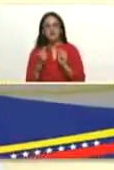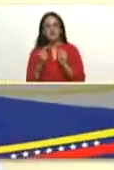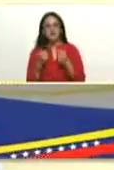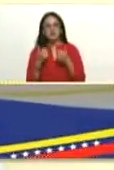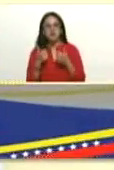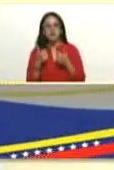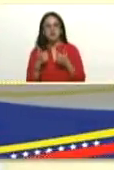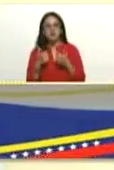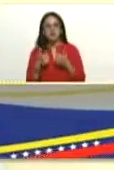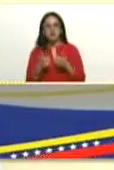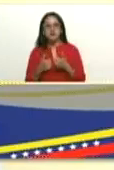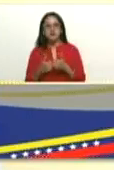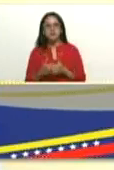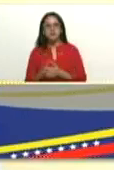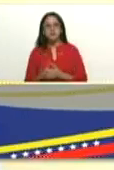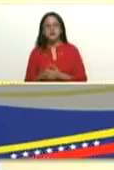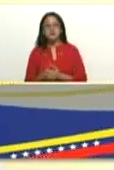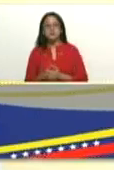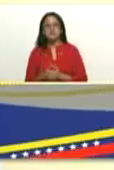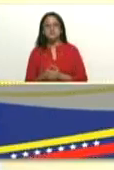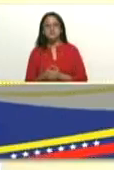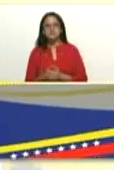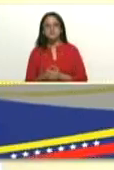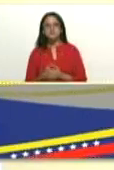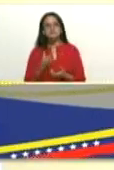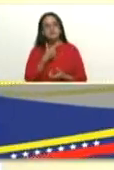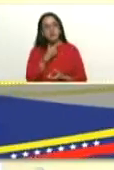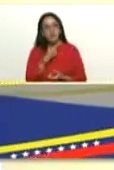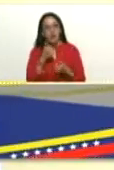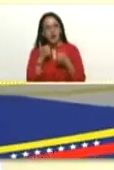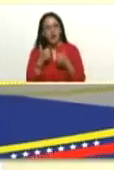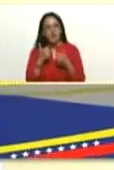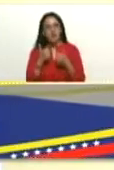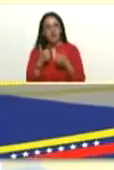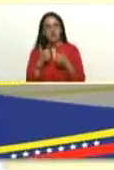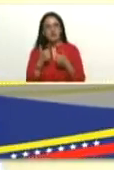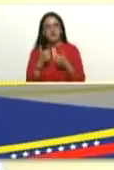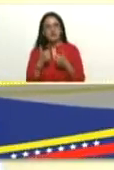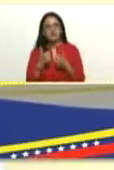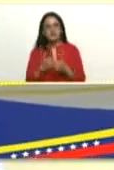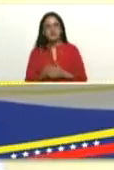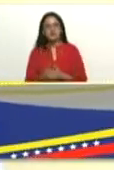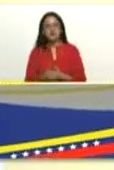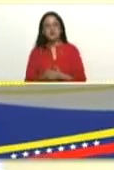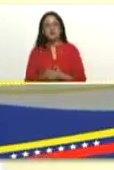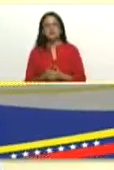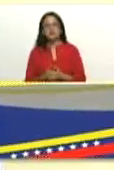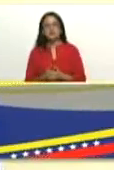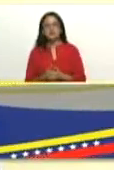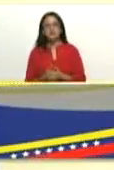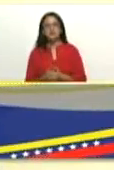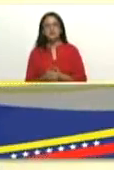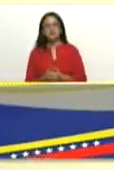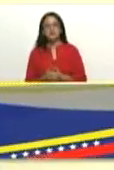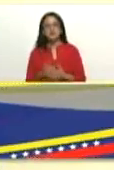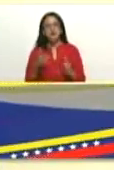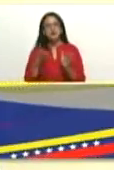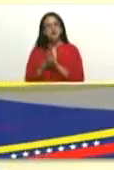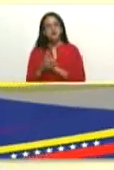de profundidad, muy agradable, con orientaciones bien precisas